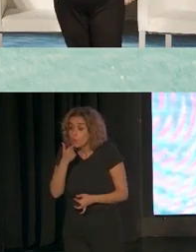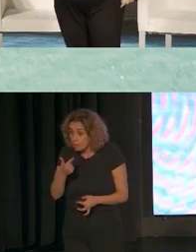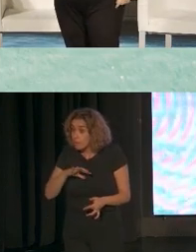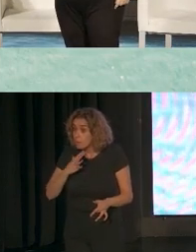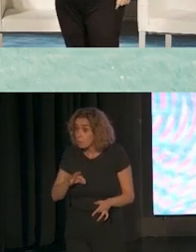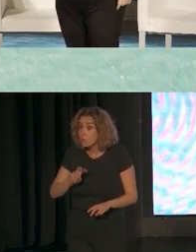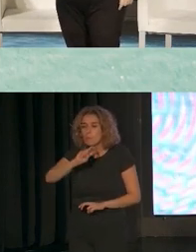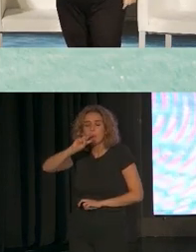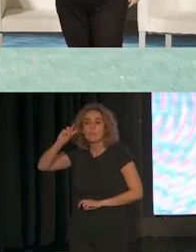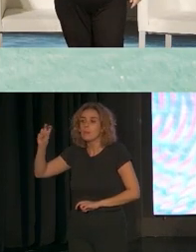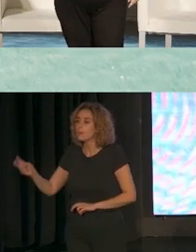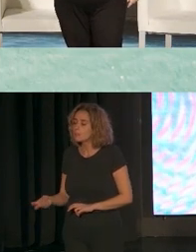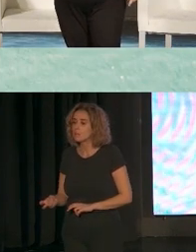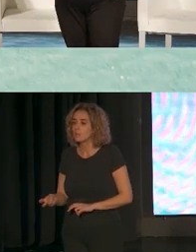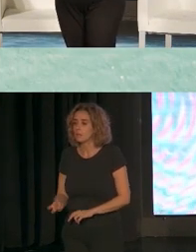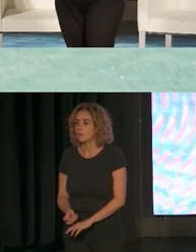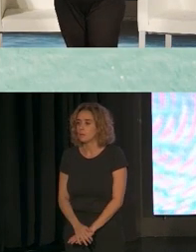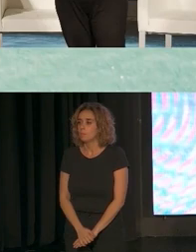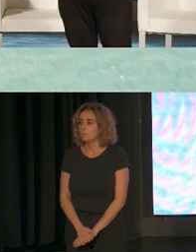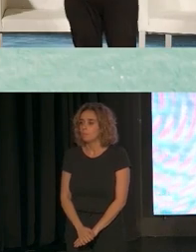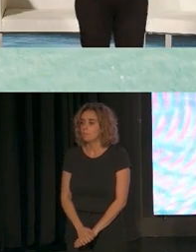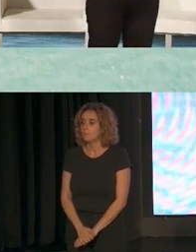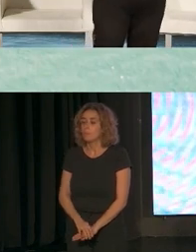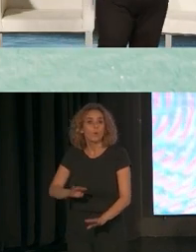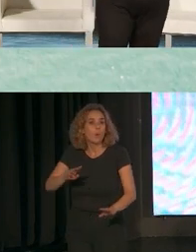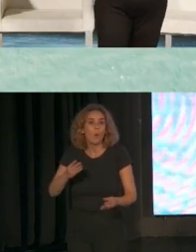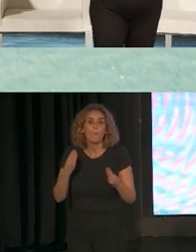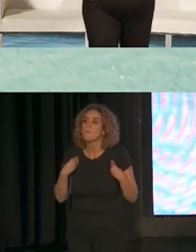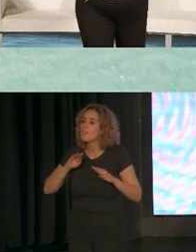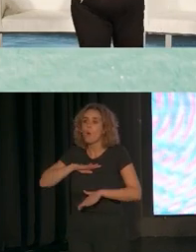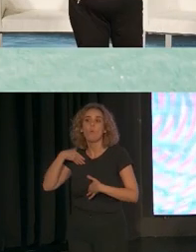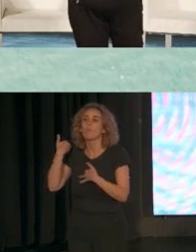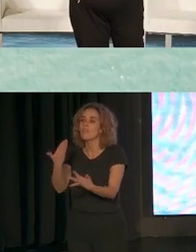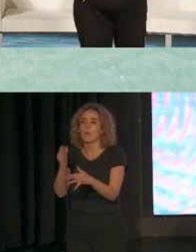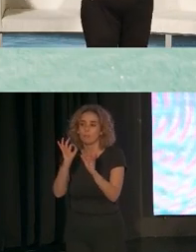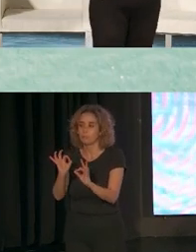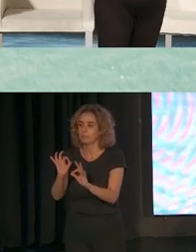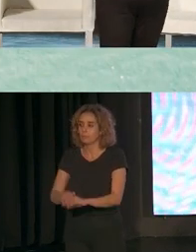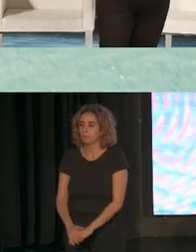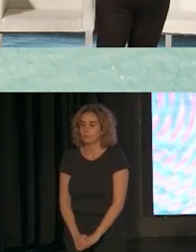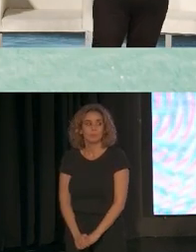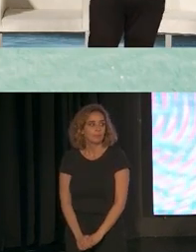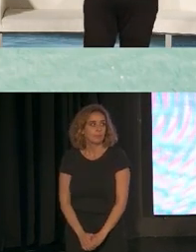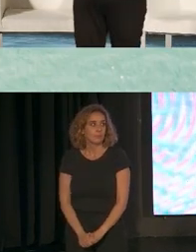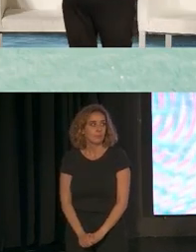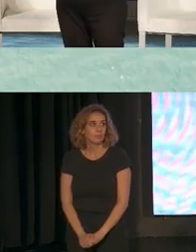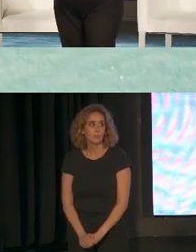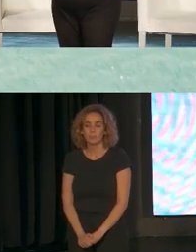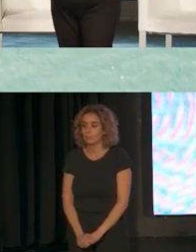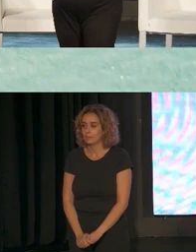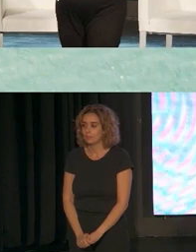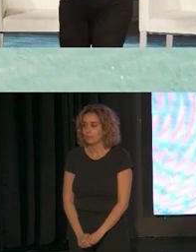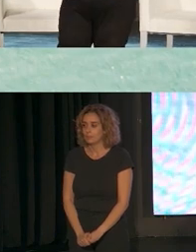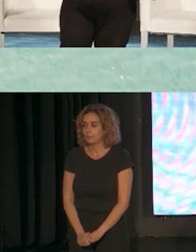la diversidad es un regalo de la vida Bueno